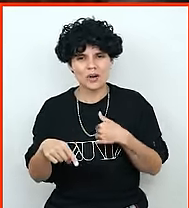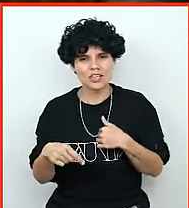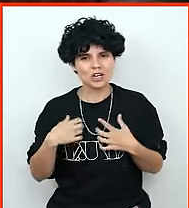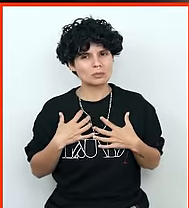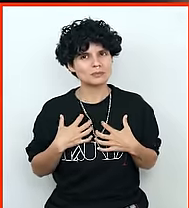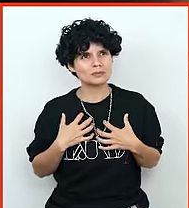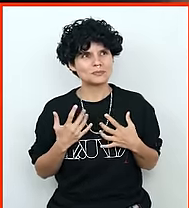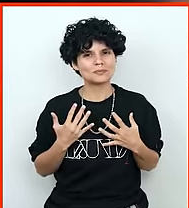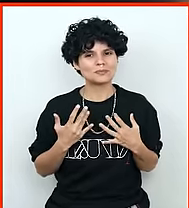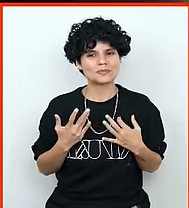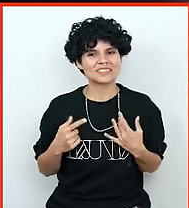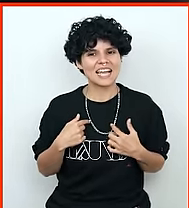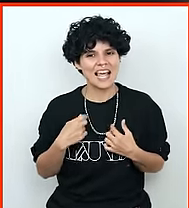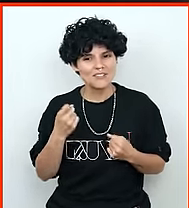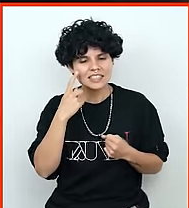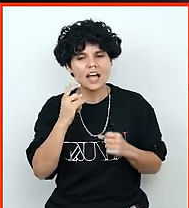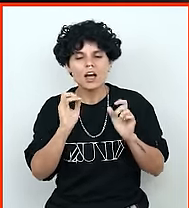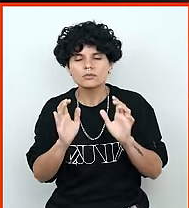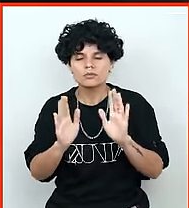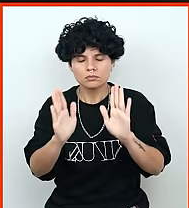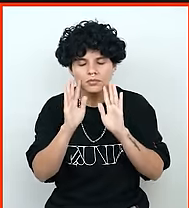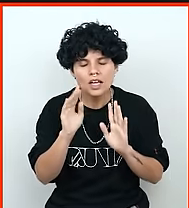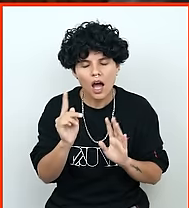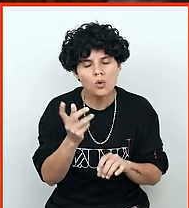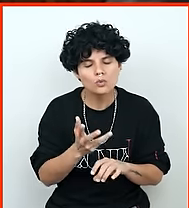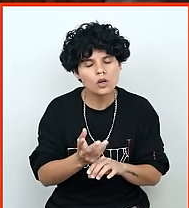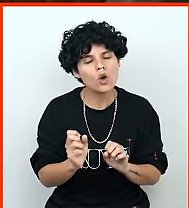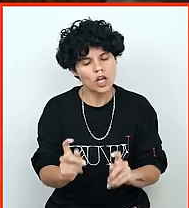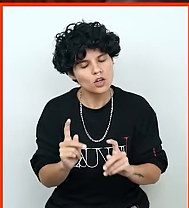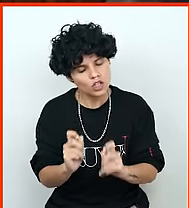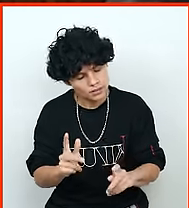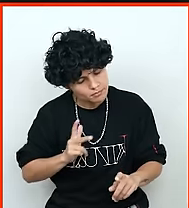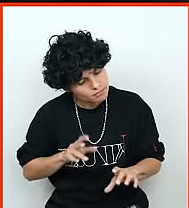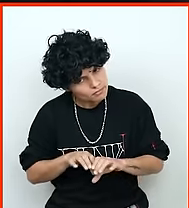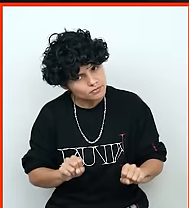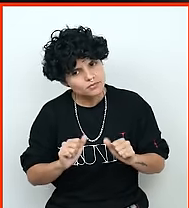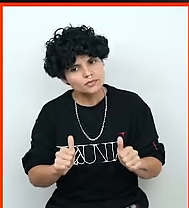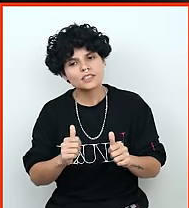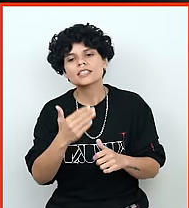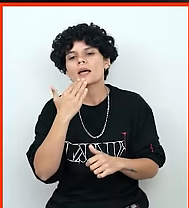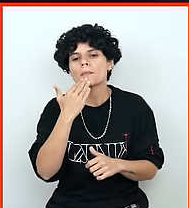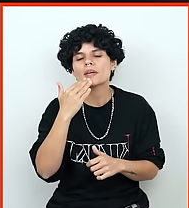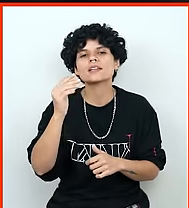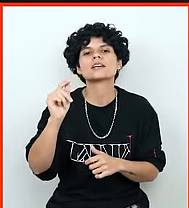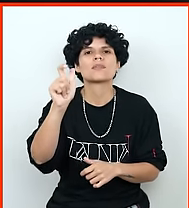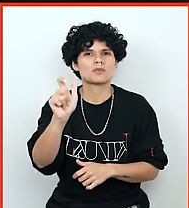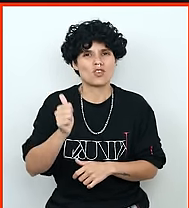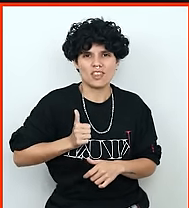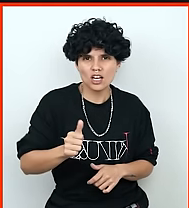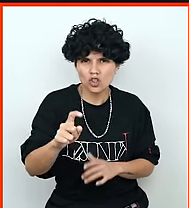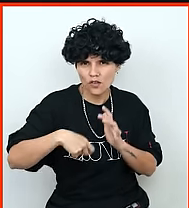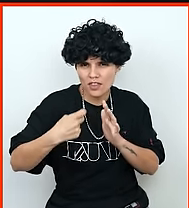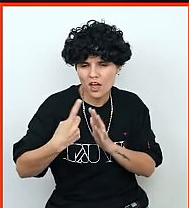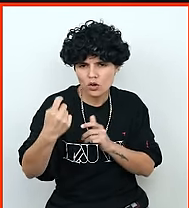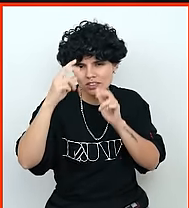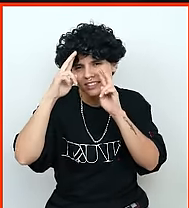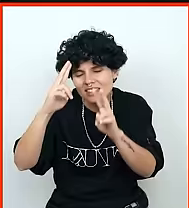mi locura, igual es bacán, pues como que me digan, ya. Ya, weón, ok, vamos. Y también un saludo a Rey Emenato, el